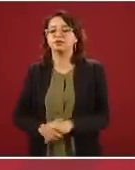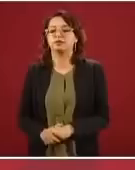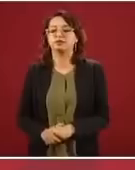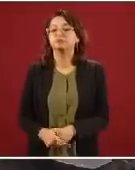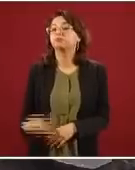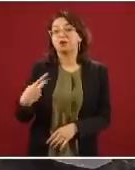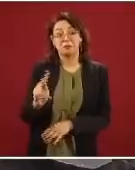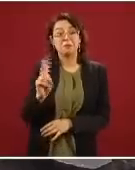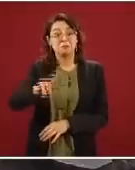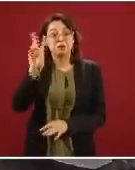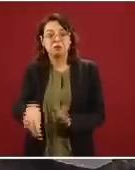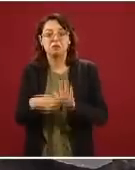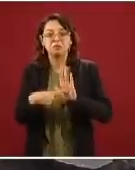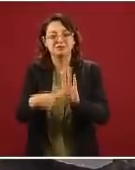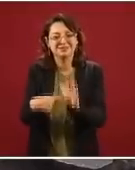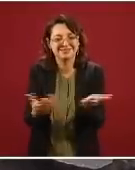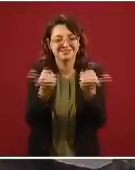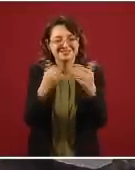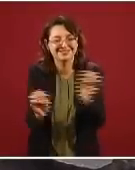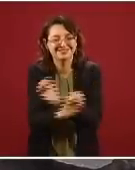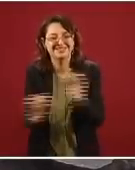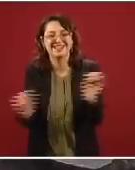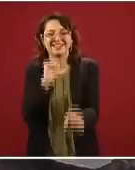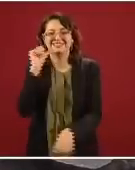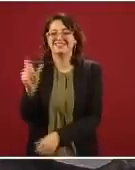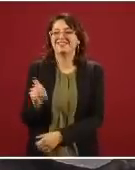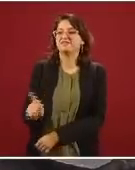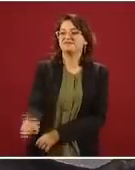había visibilidad antes.